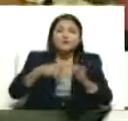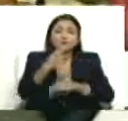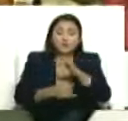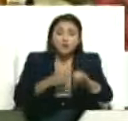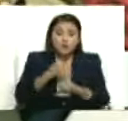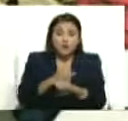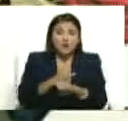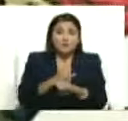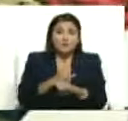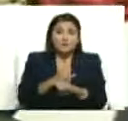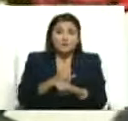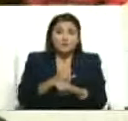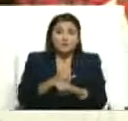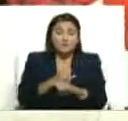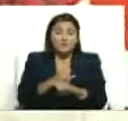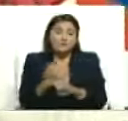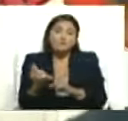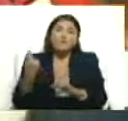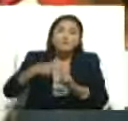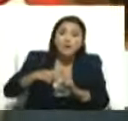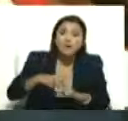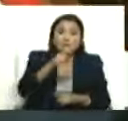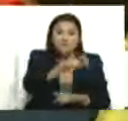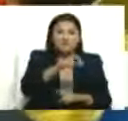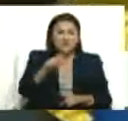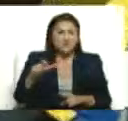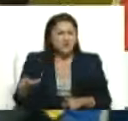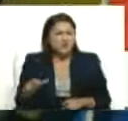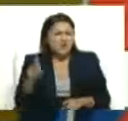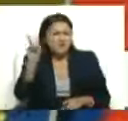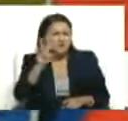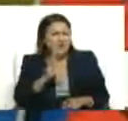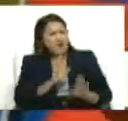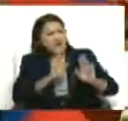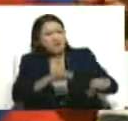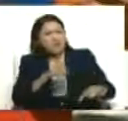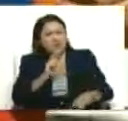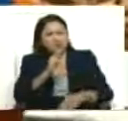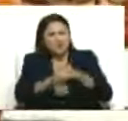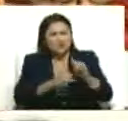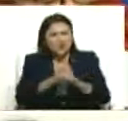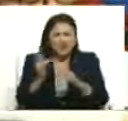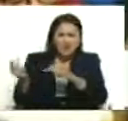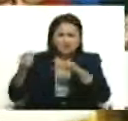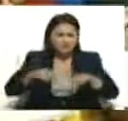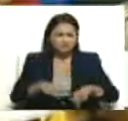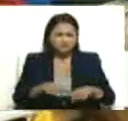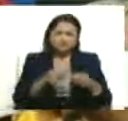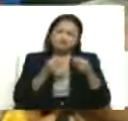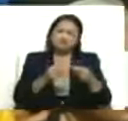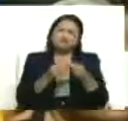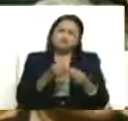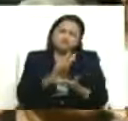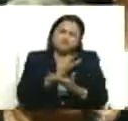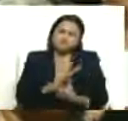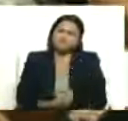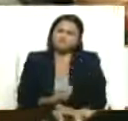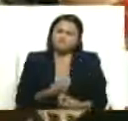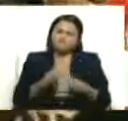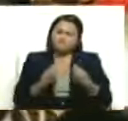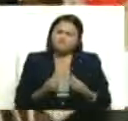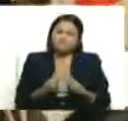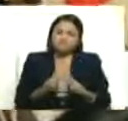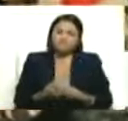aún es que existan venezolanos que estén a favor que venga a la Corte Internacional de Justicia a meterse en los